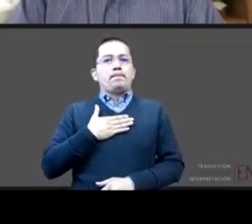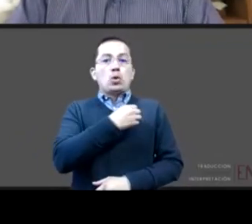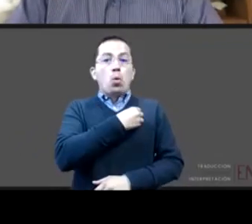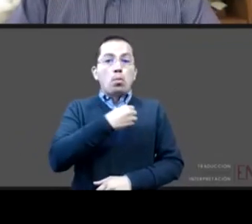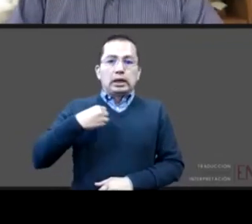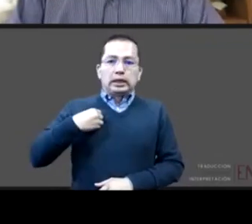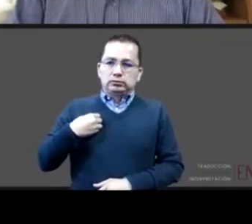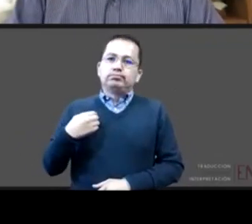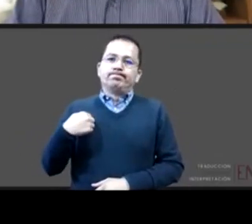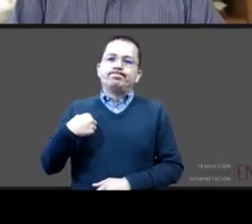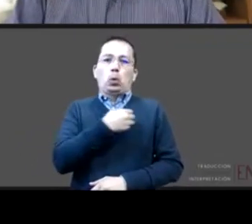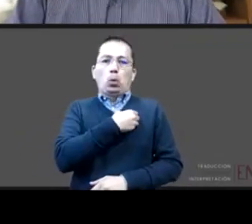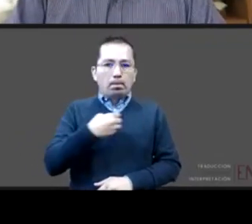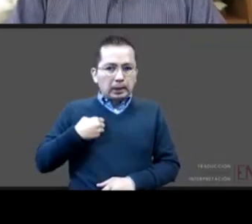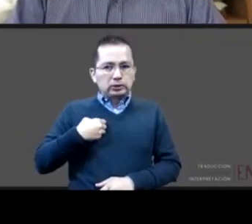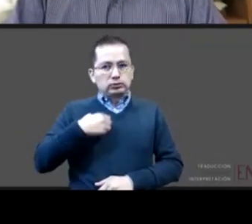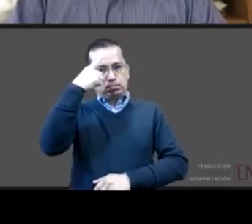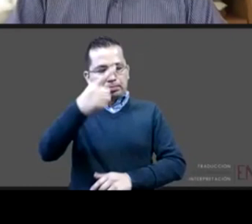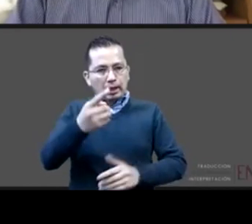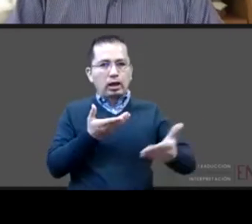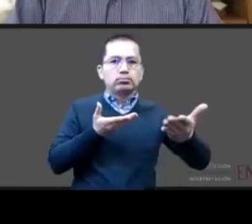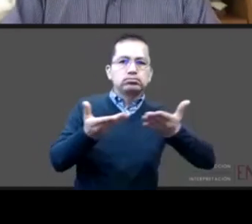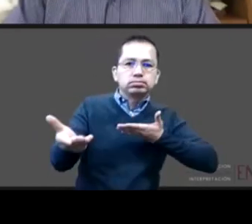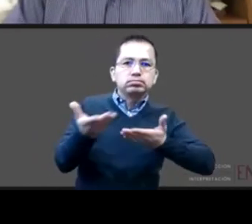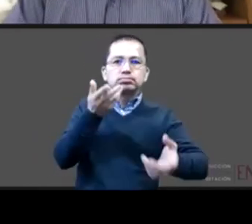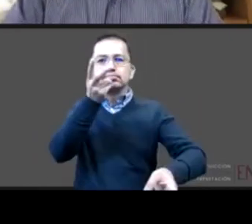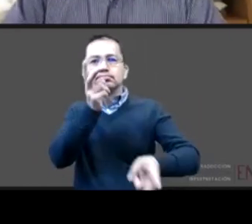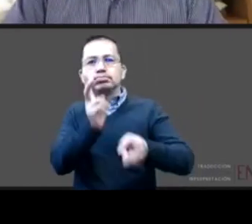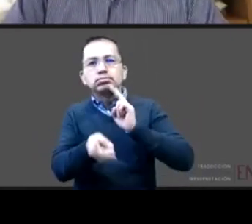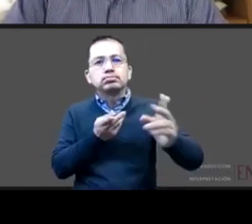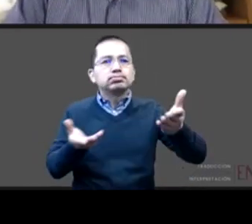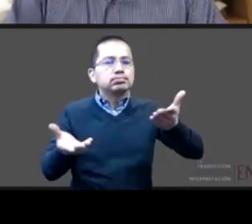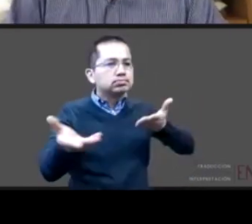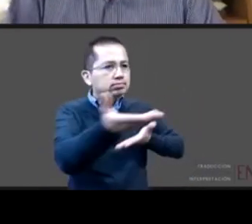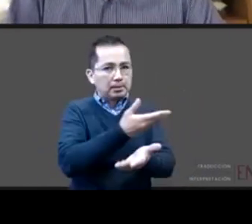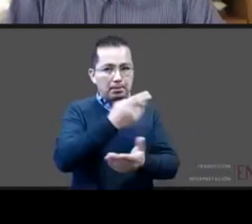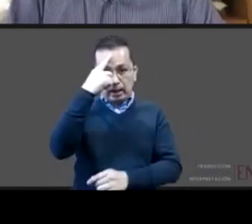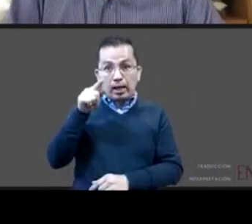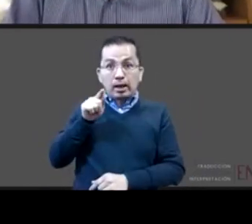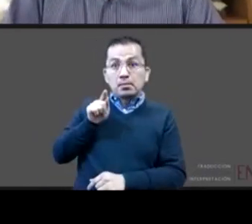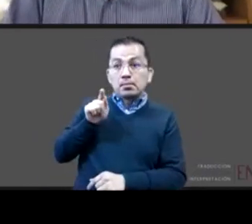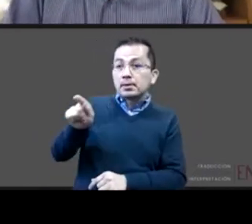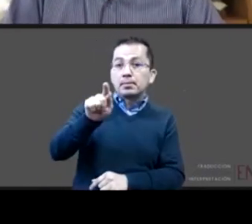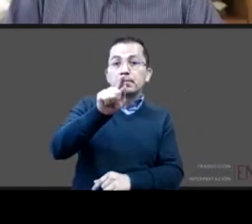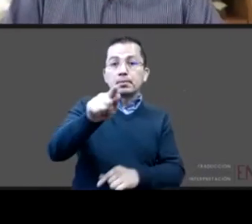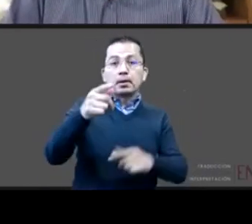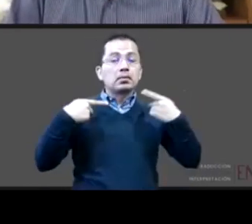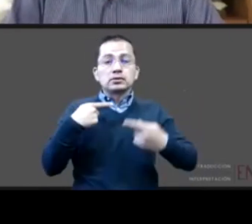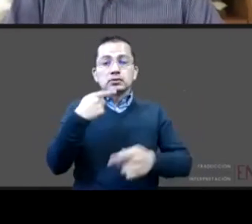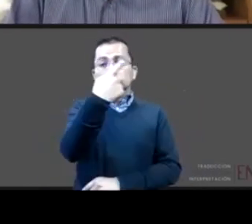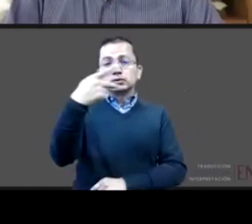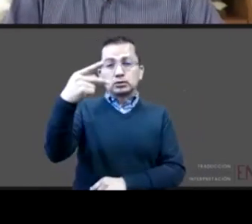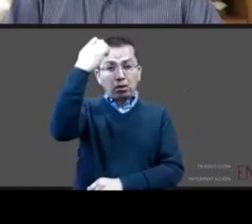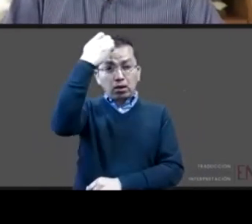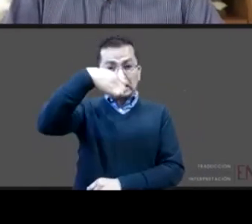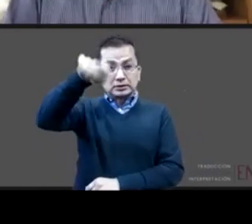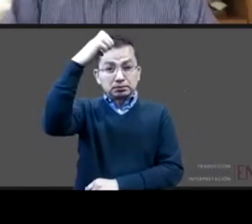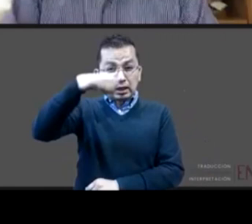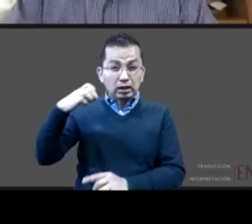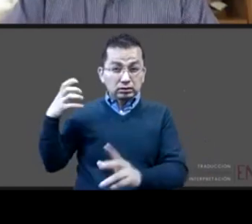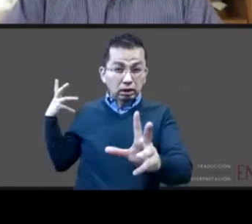es abrevar también de la experiencia que tienen ya mucho camino